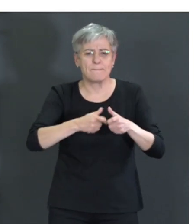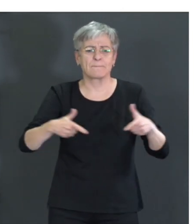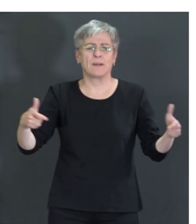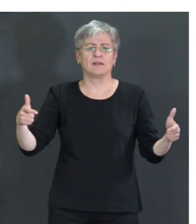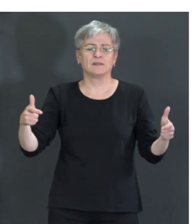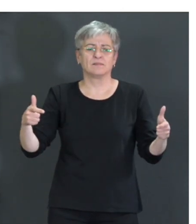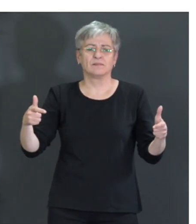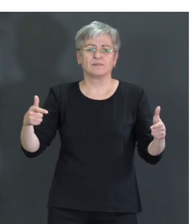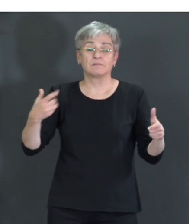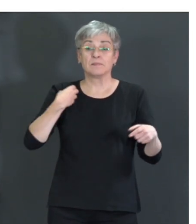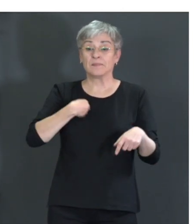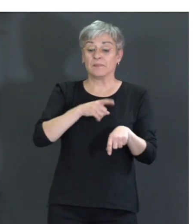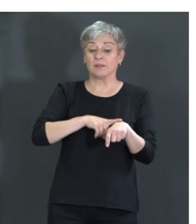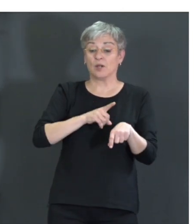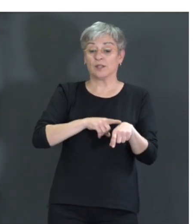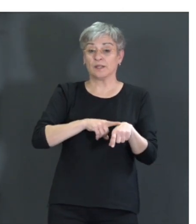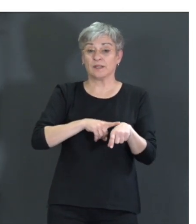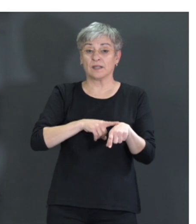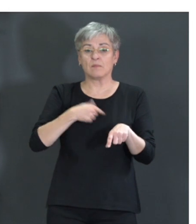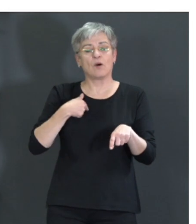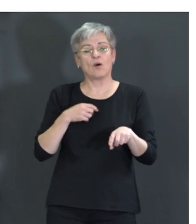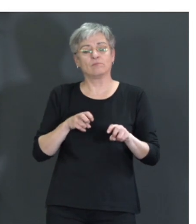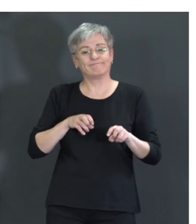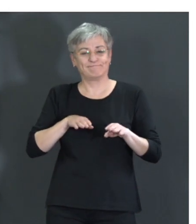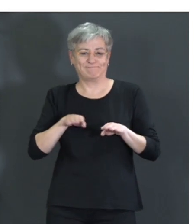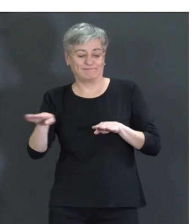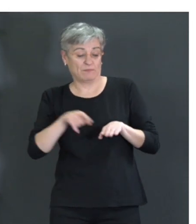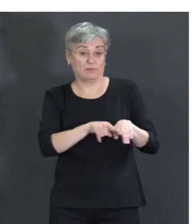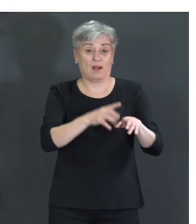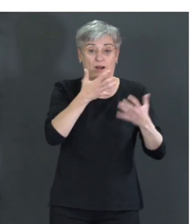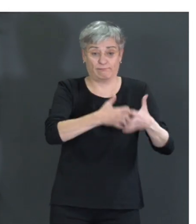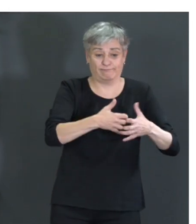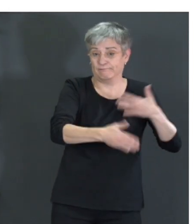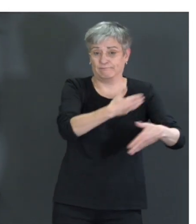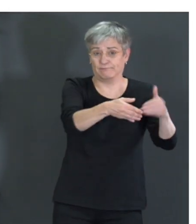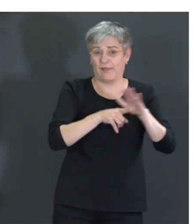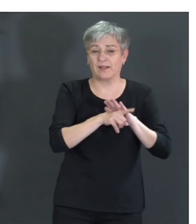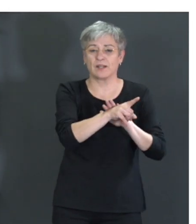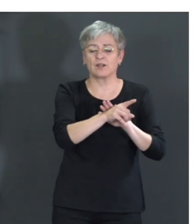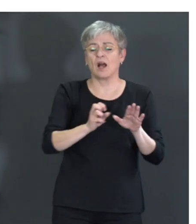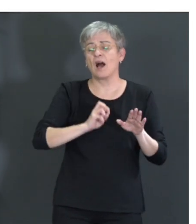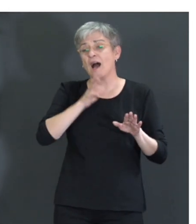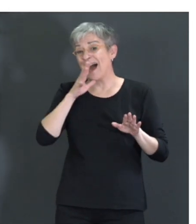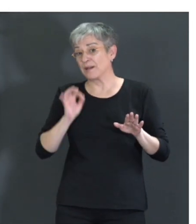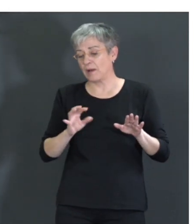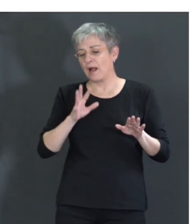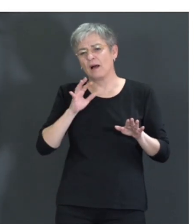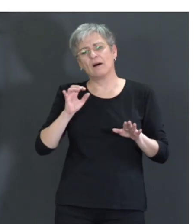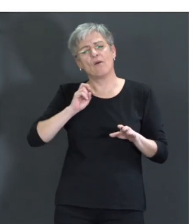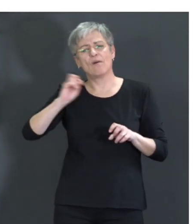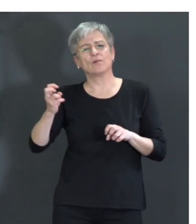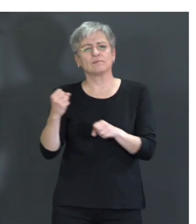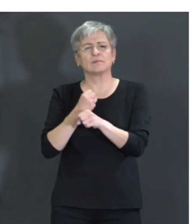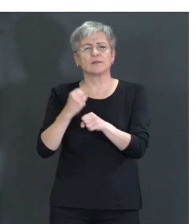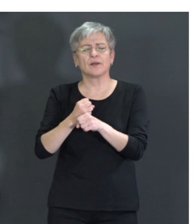paralelo hay otras líneas de innovación, porque esto es algo que está en pleno desarrollo. Se está también trabajando